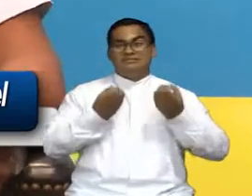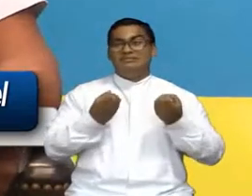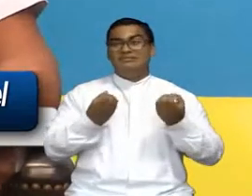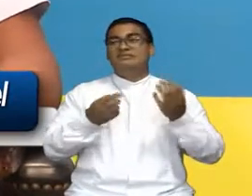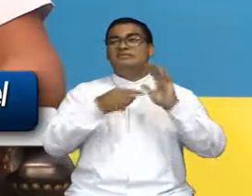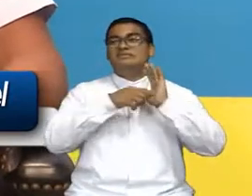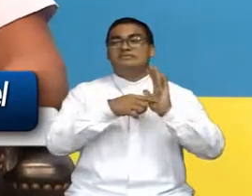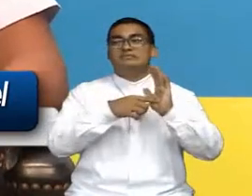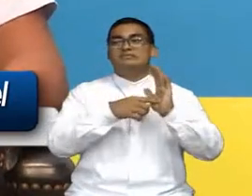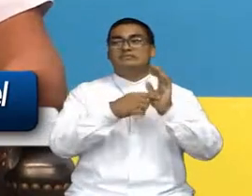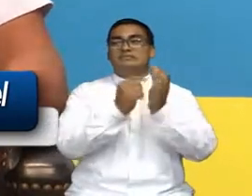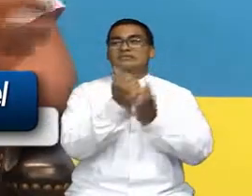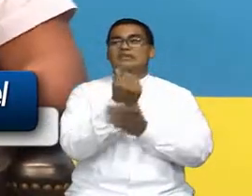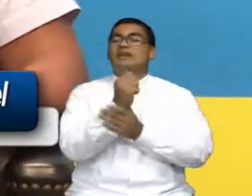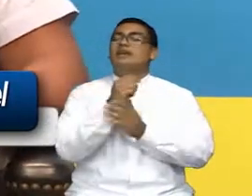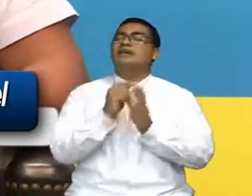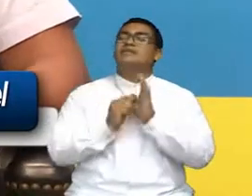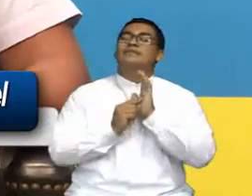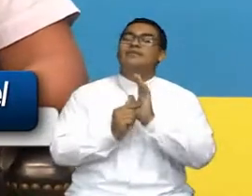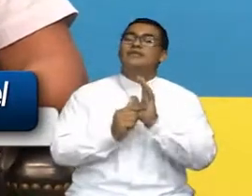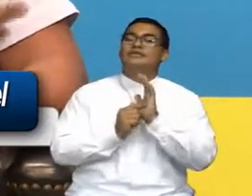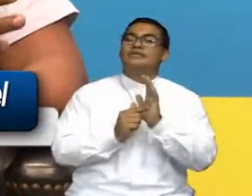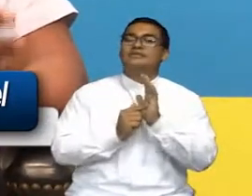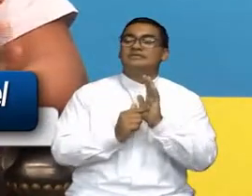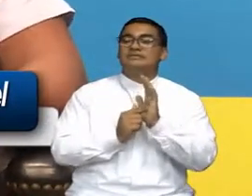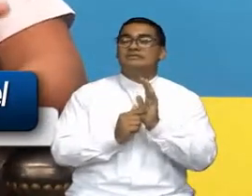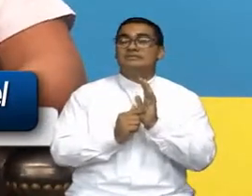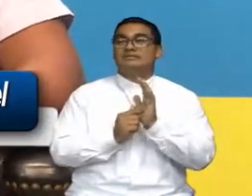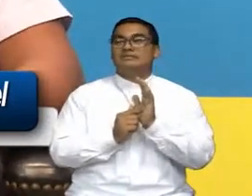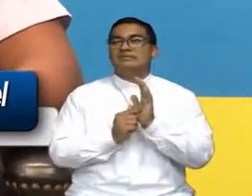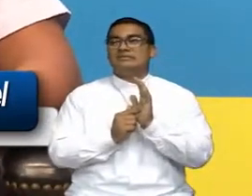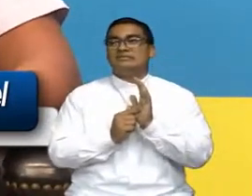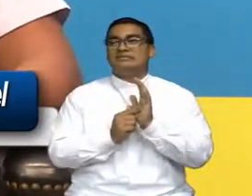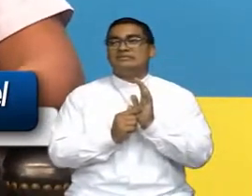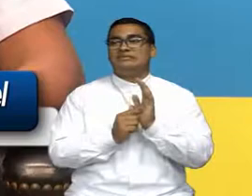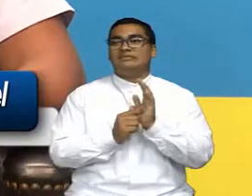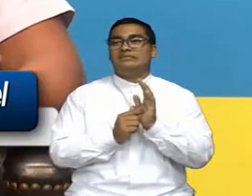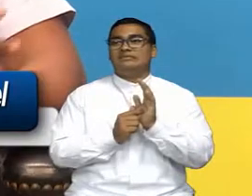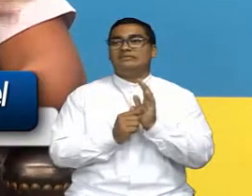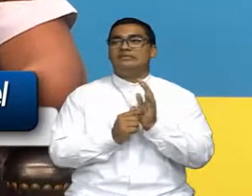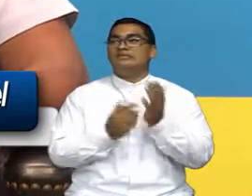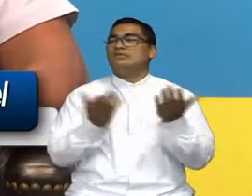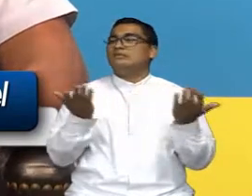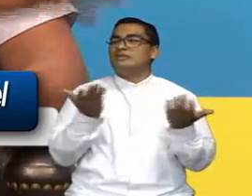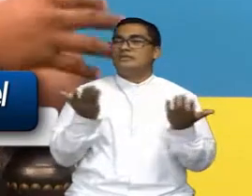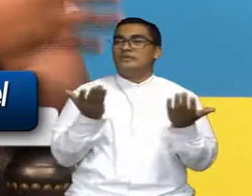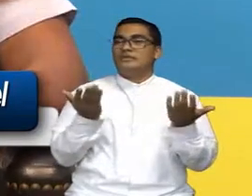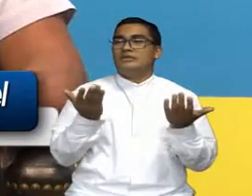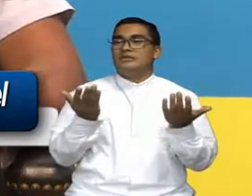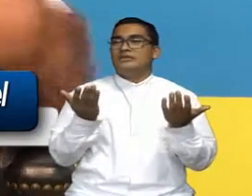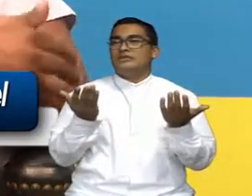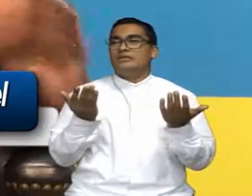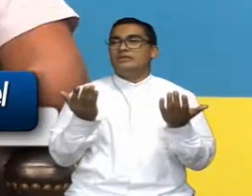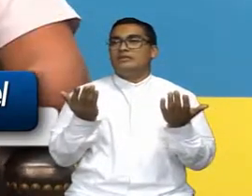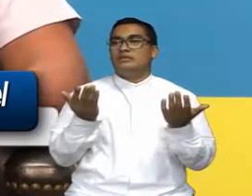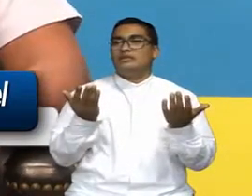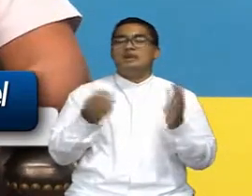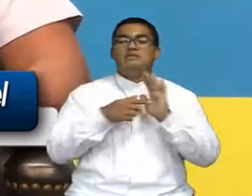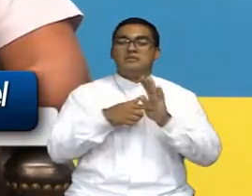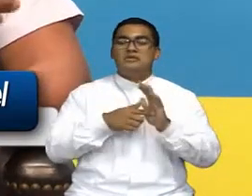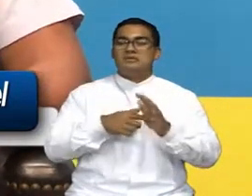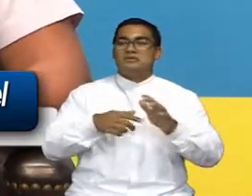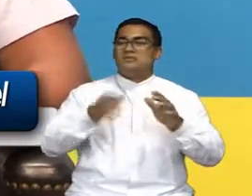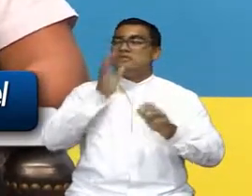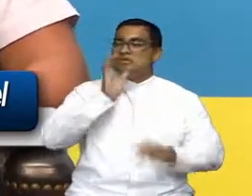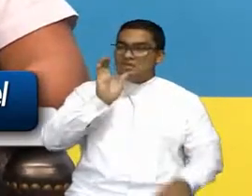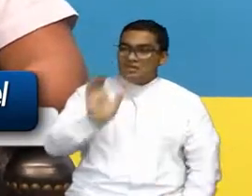el caso de que una persona, como le dije, volviendo al tema, de que al inicio de que lo ha tenido en la niñez, en